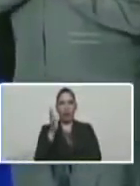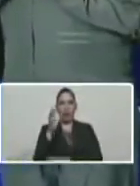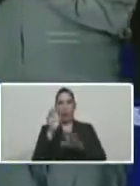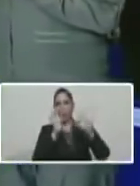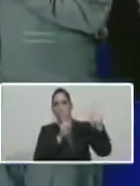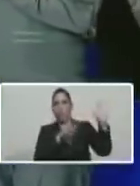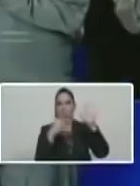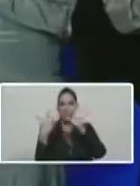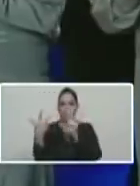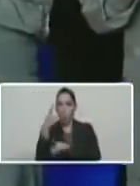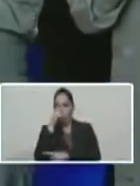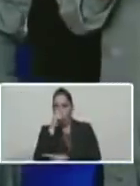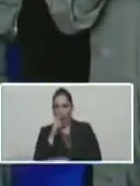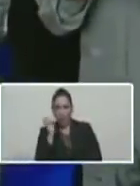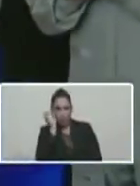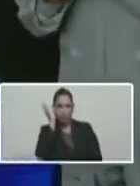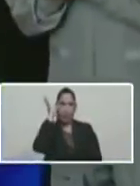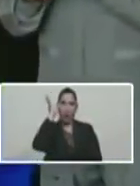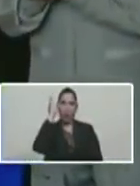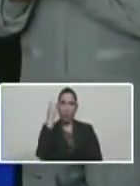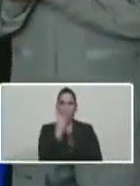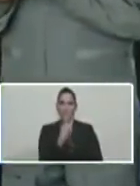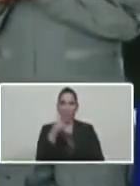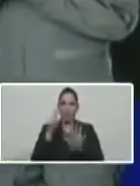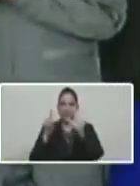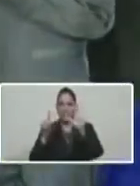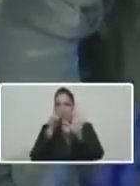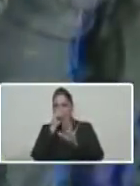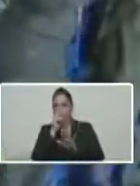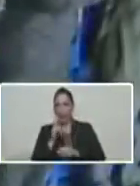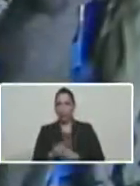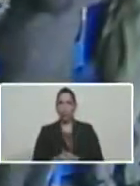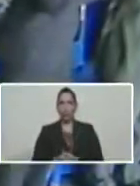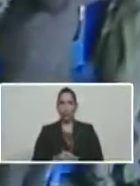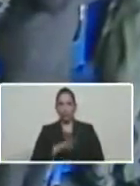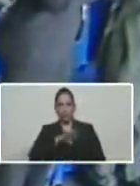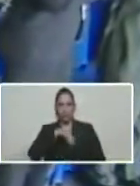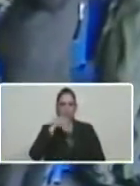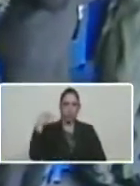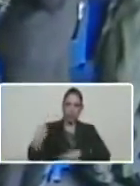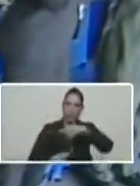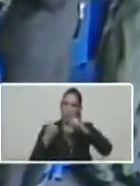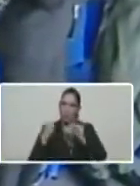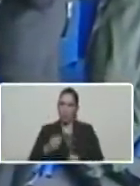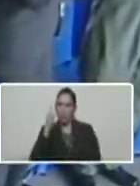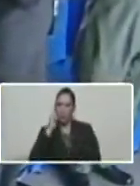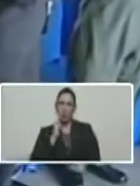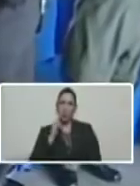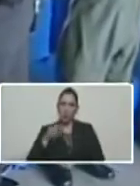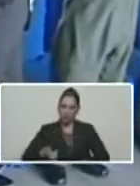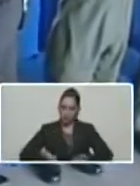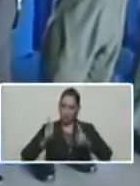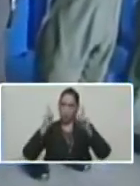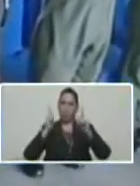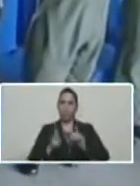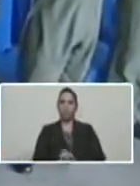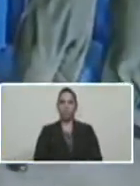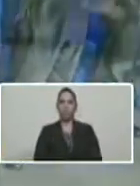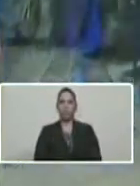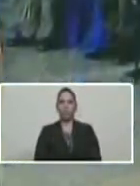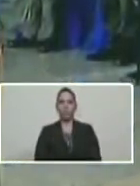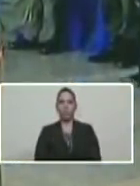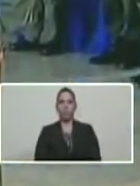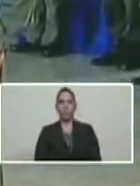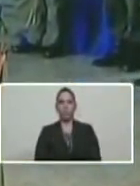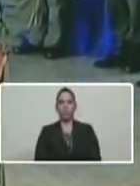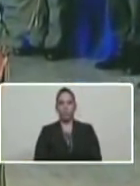años de su creación y de los 26 años del espíritu revolucionario bolivariano. Adelante, General Moreo. Entendido,